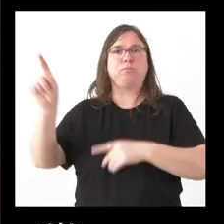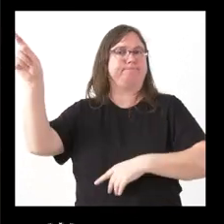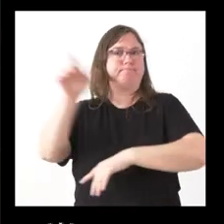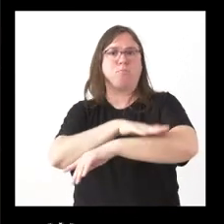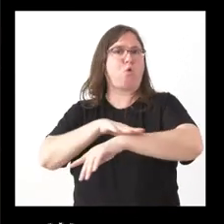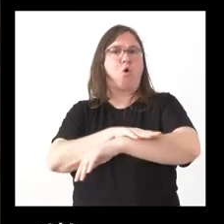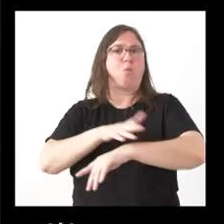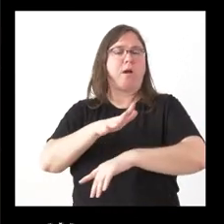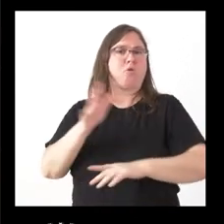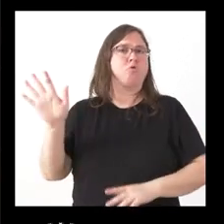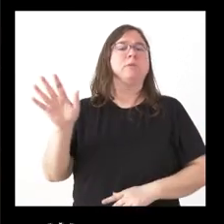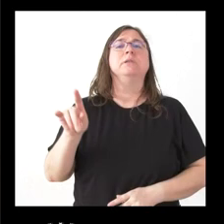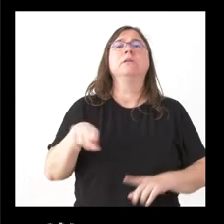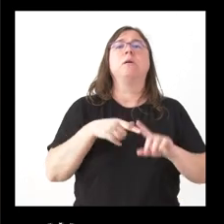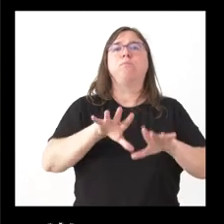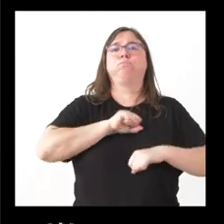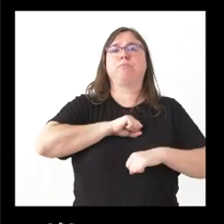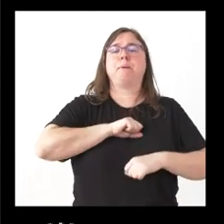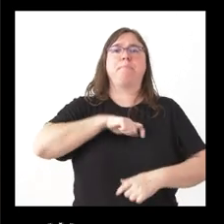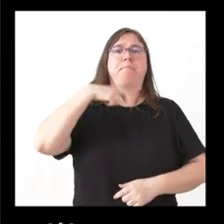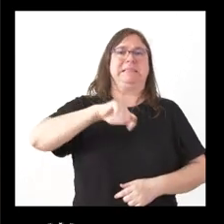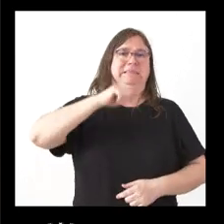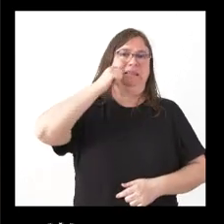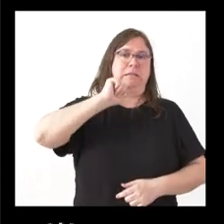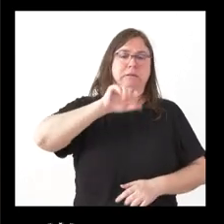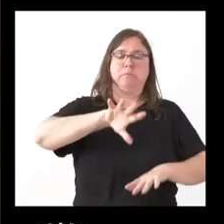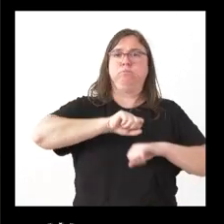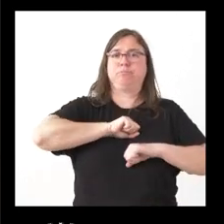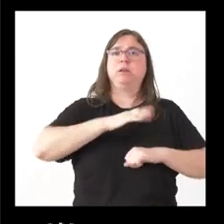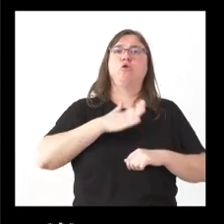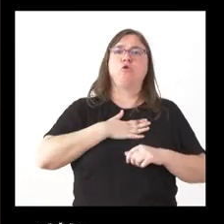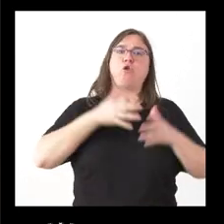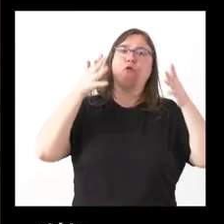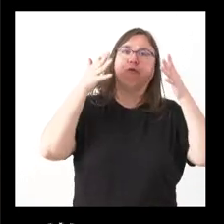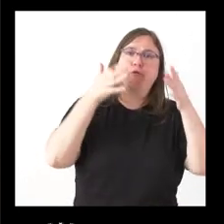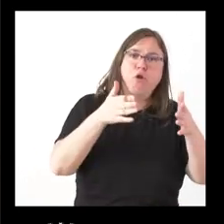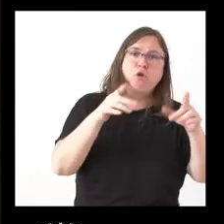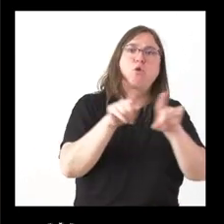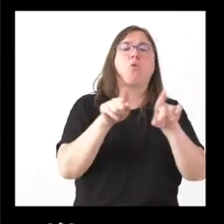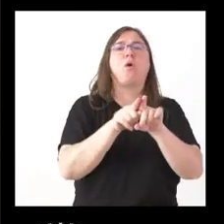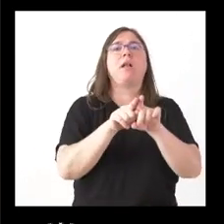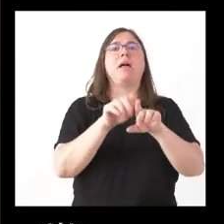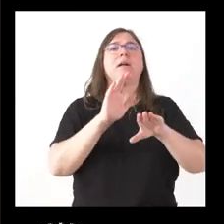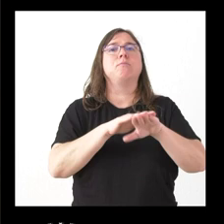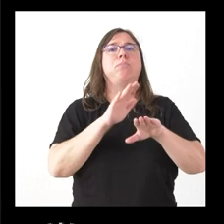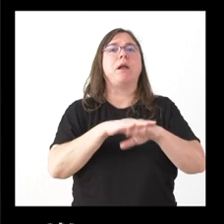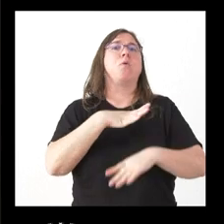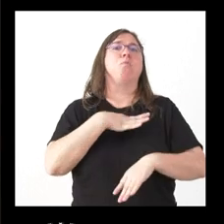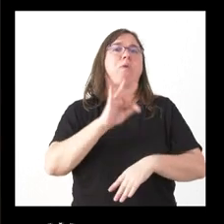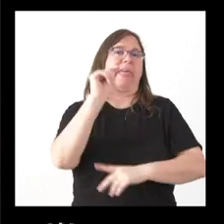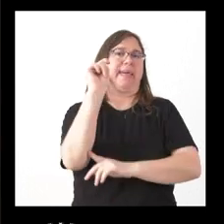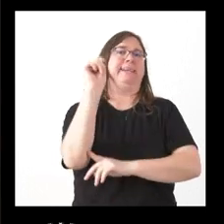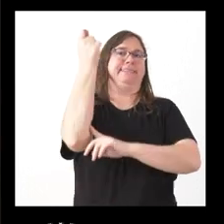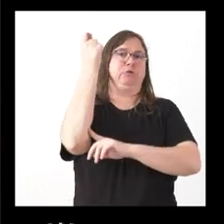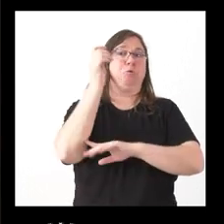apropiada por el propio presidente del gobierno que puso mucho foco en sí mismo para que eso pudiera ser un